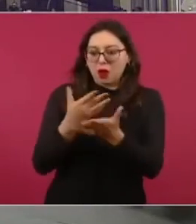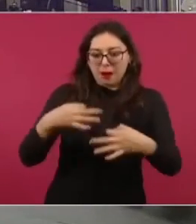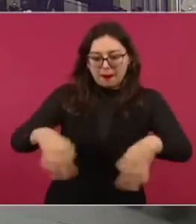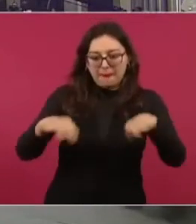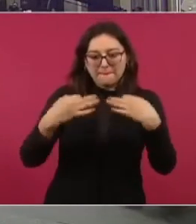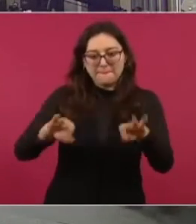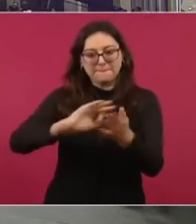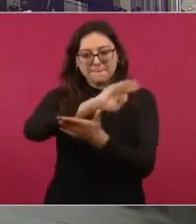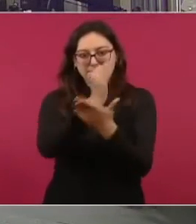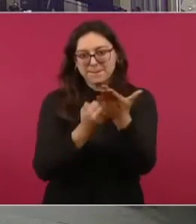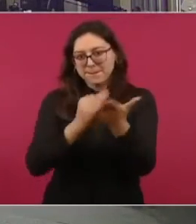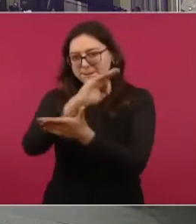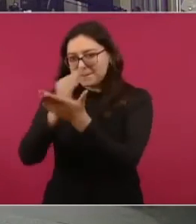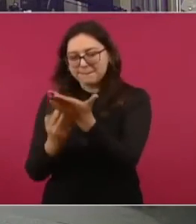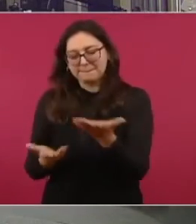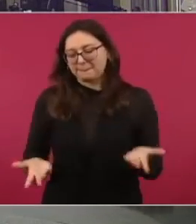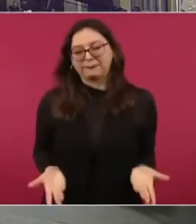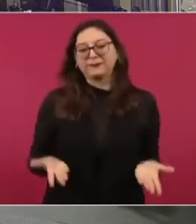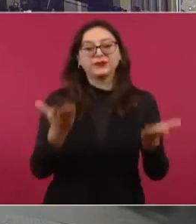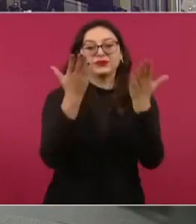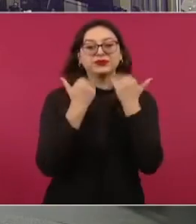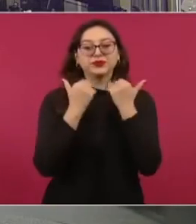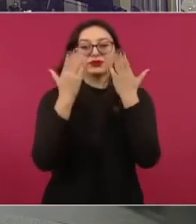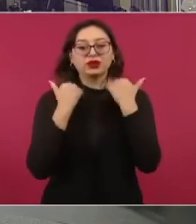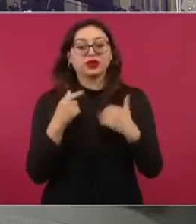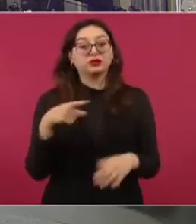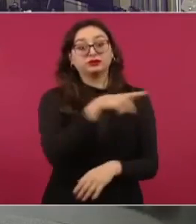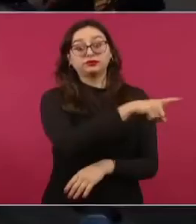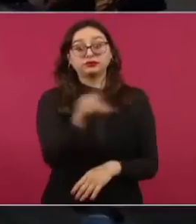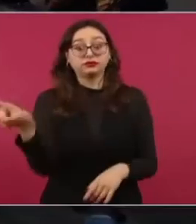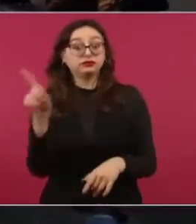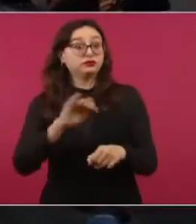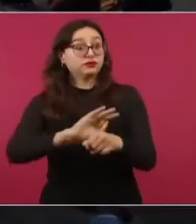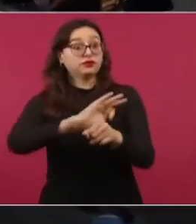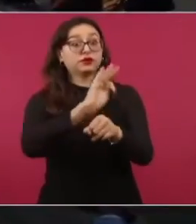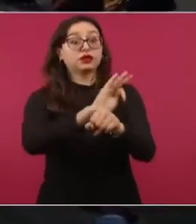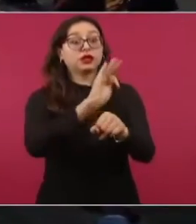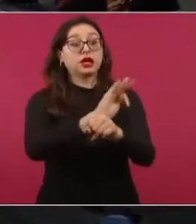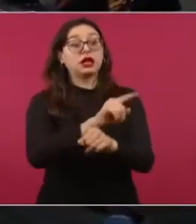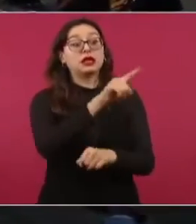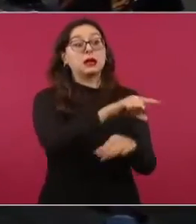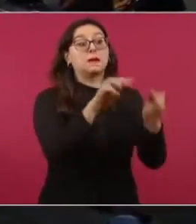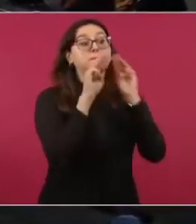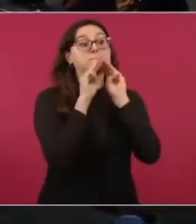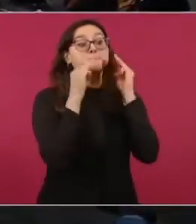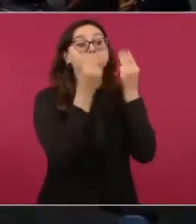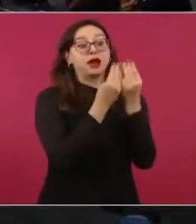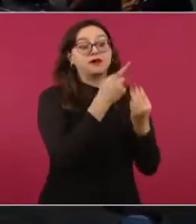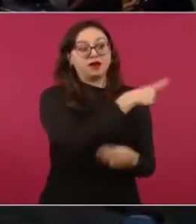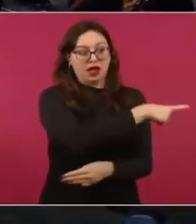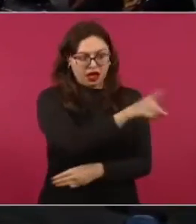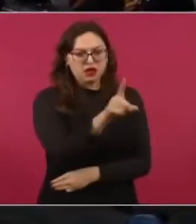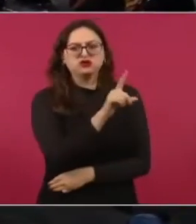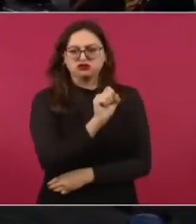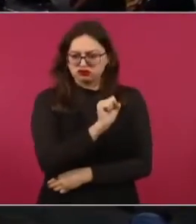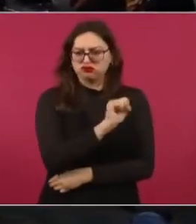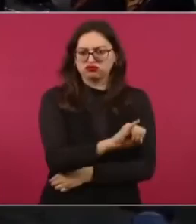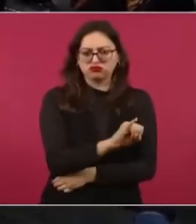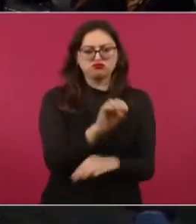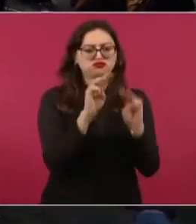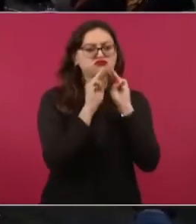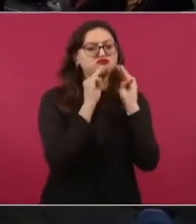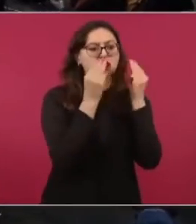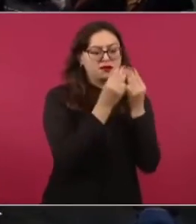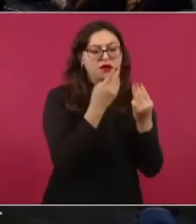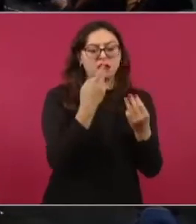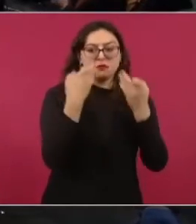estos testigos presenciales del delito, porque participaban, porque ellos ya son confesos, no cuentan,